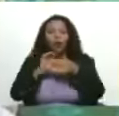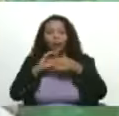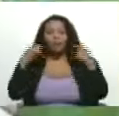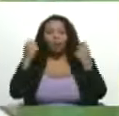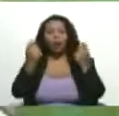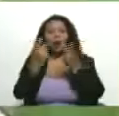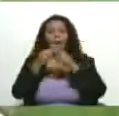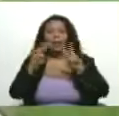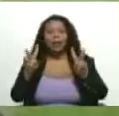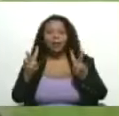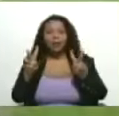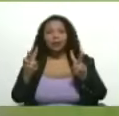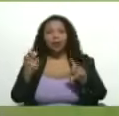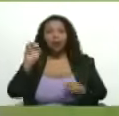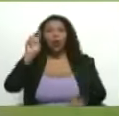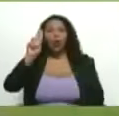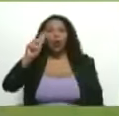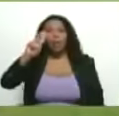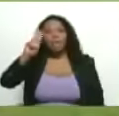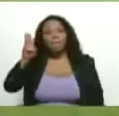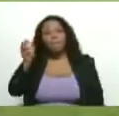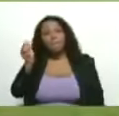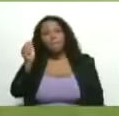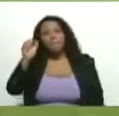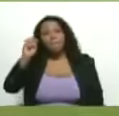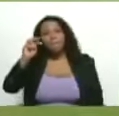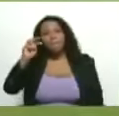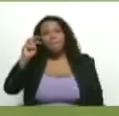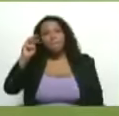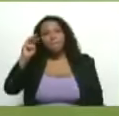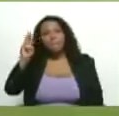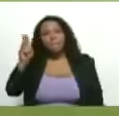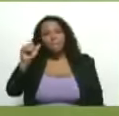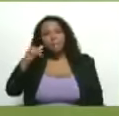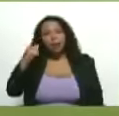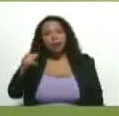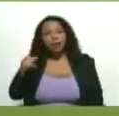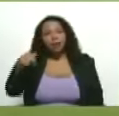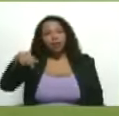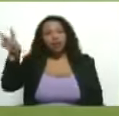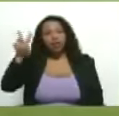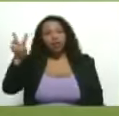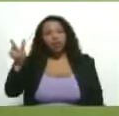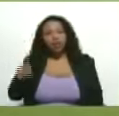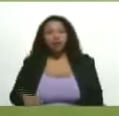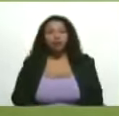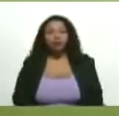las UPAS, a lo largo y ancho del territorio.